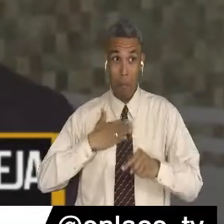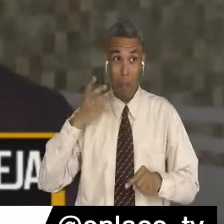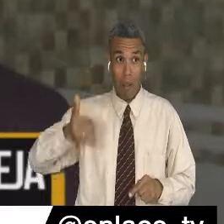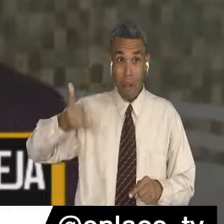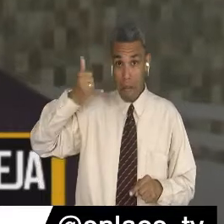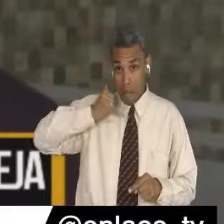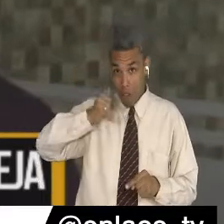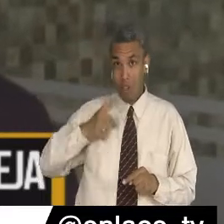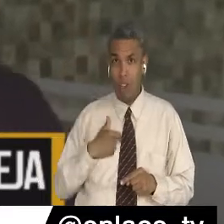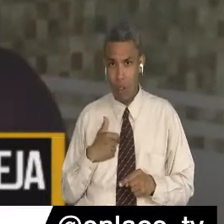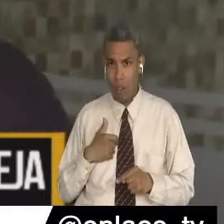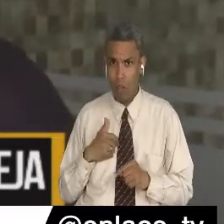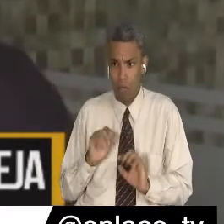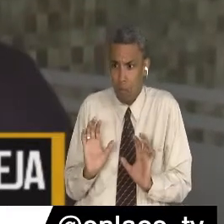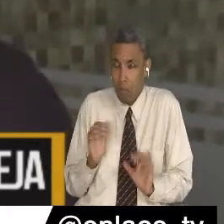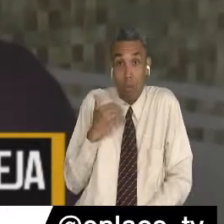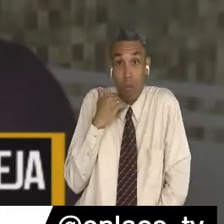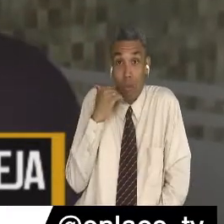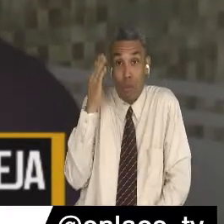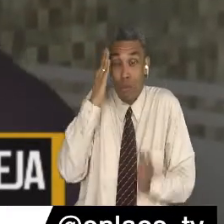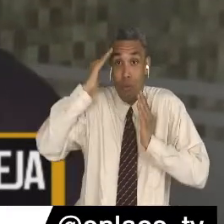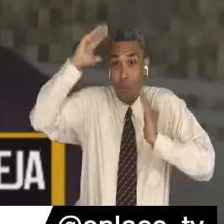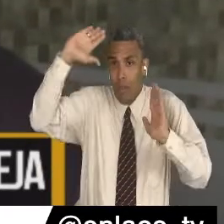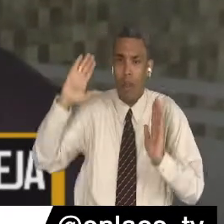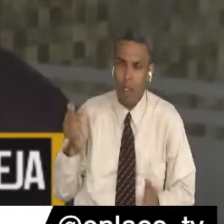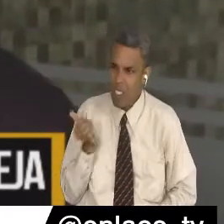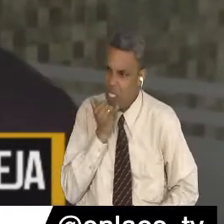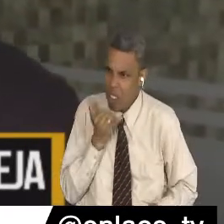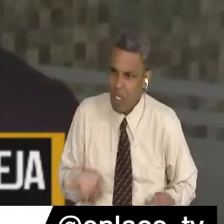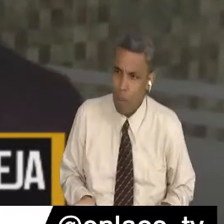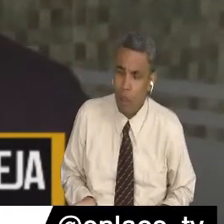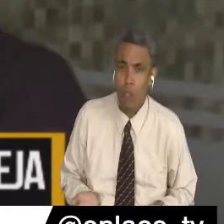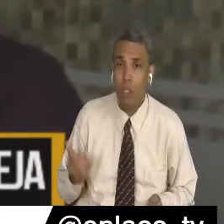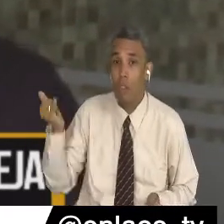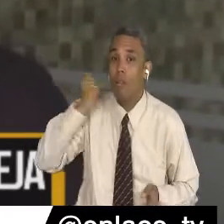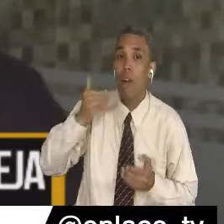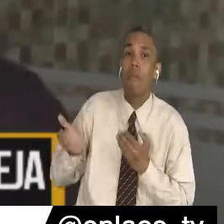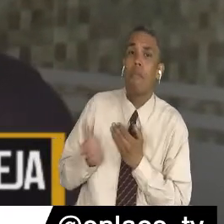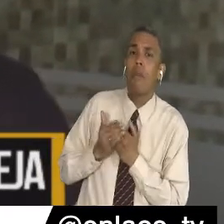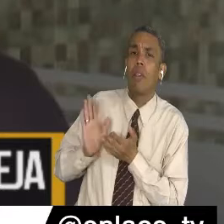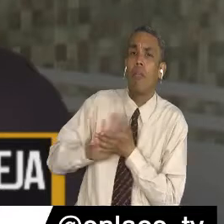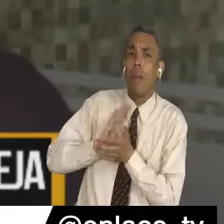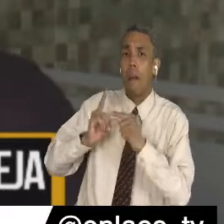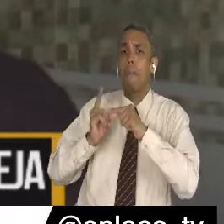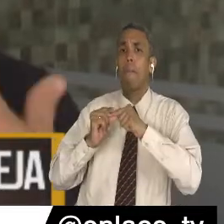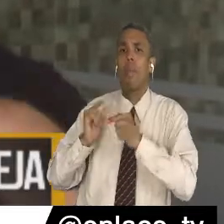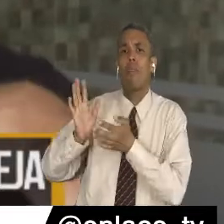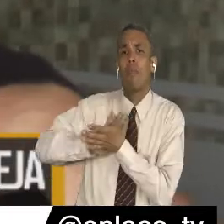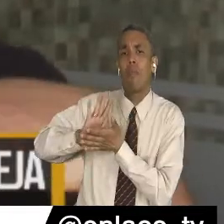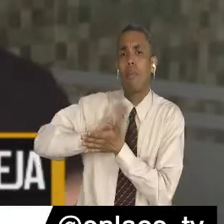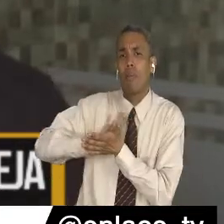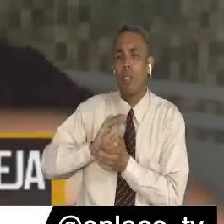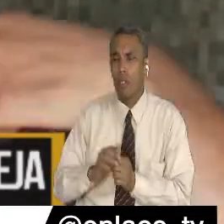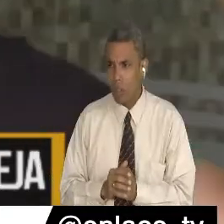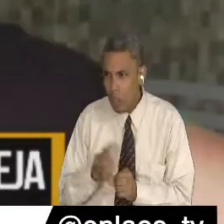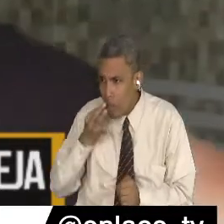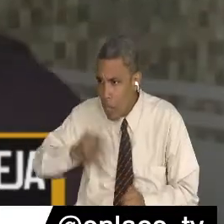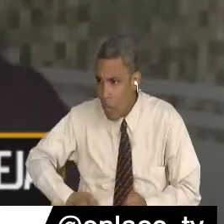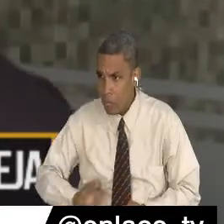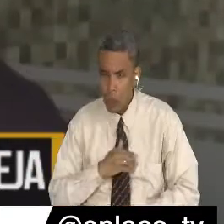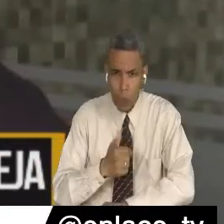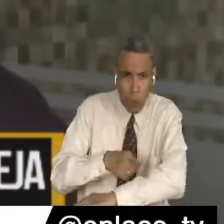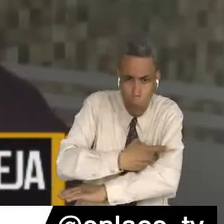pasado allá, y yo ignorando eso, le dije, no, normal, y después, ya como eran las 9:10, busqué en Google y